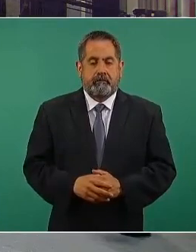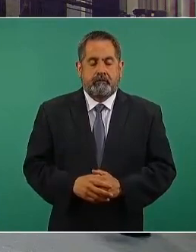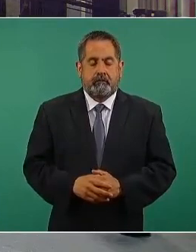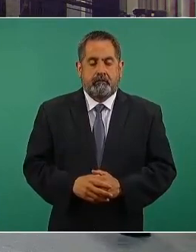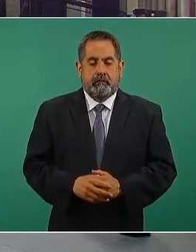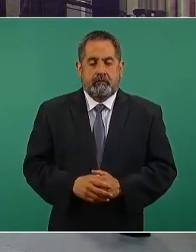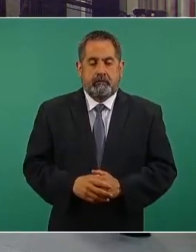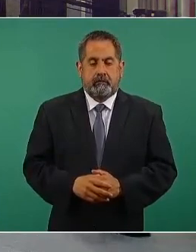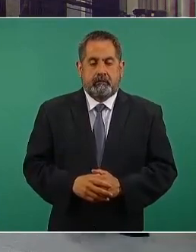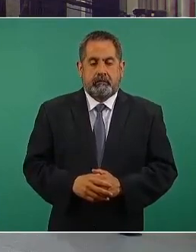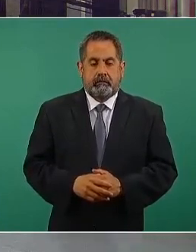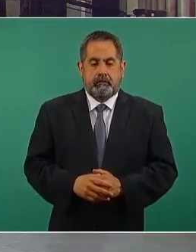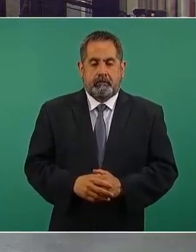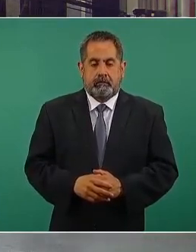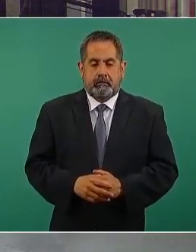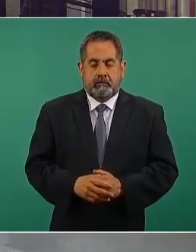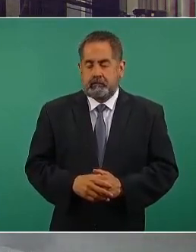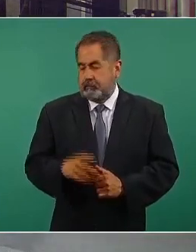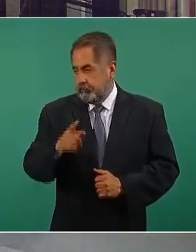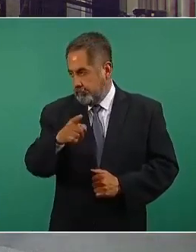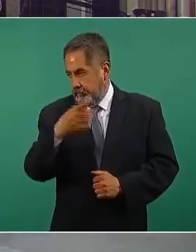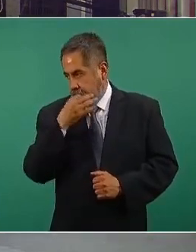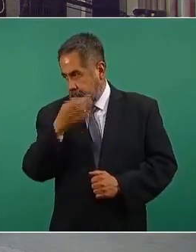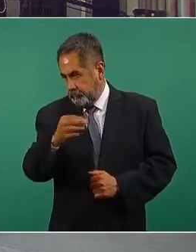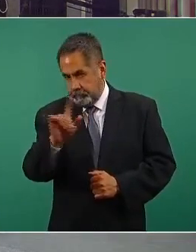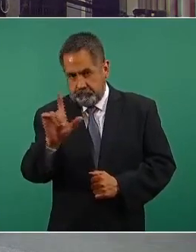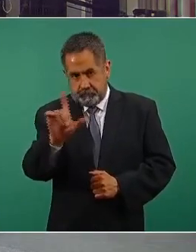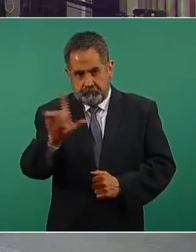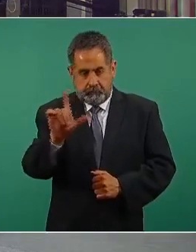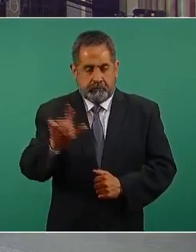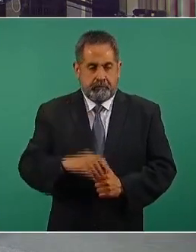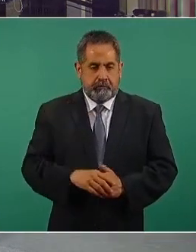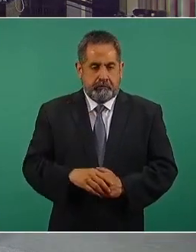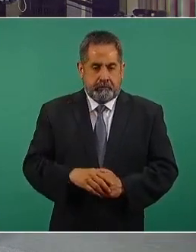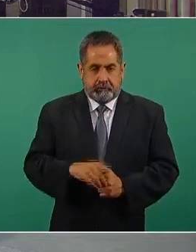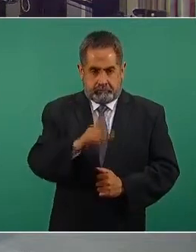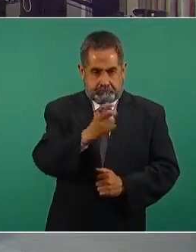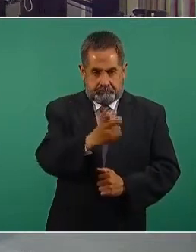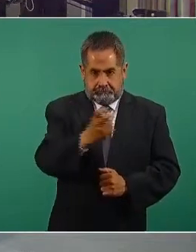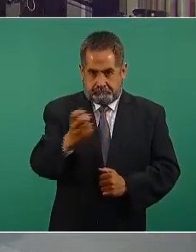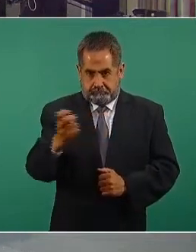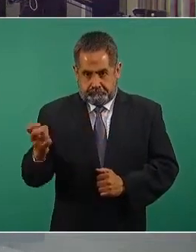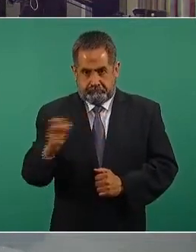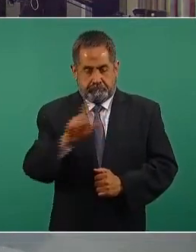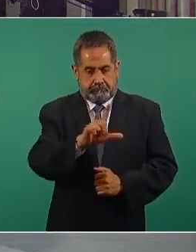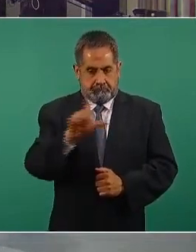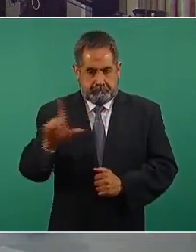Mira, Jesús, el lunes. Lunes. Lunes. Lunes.